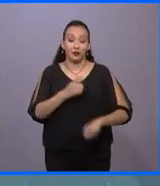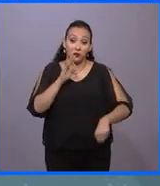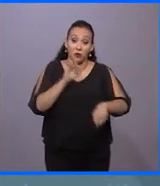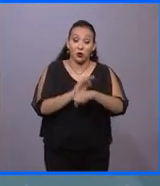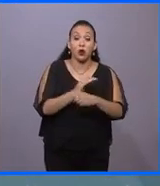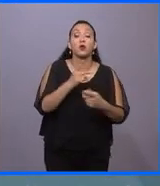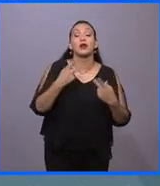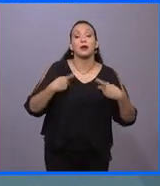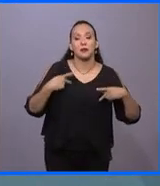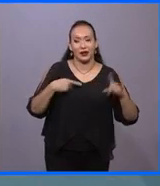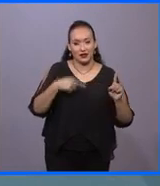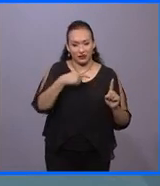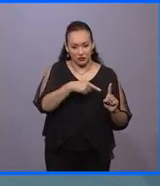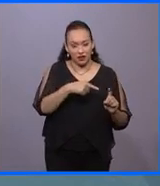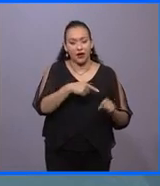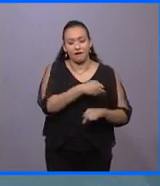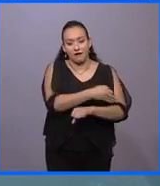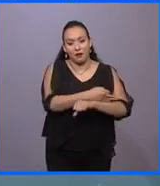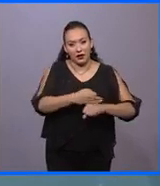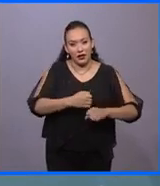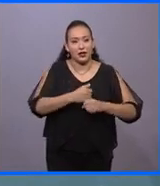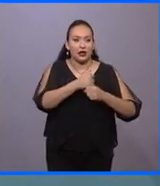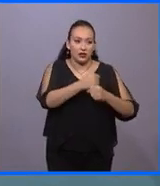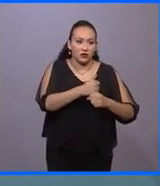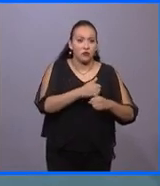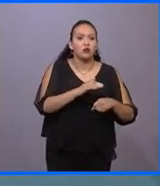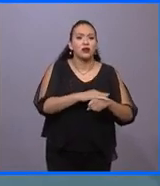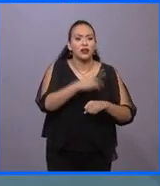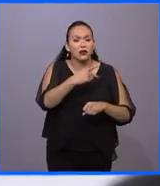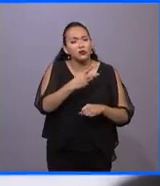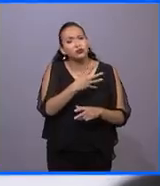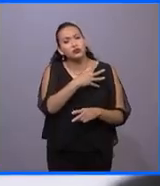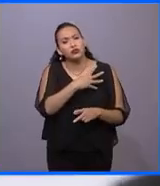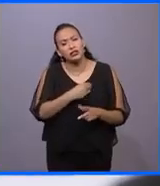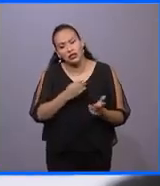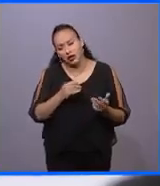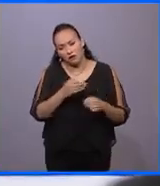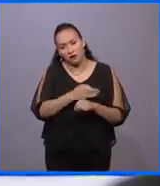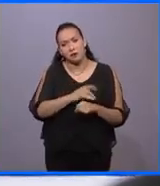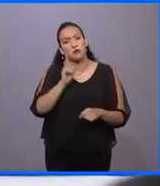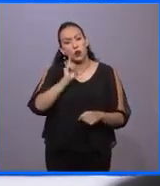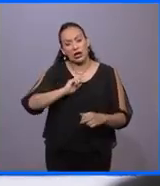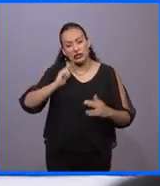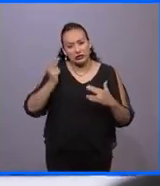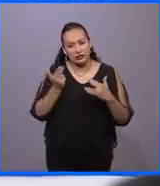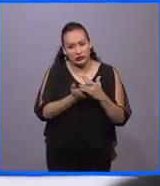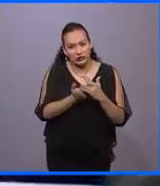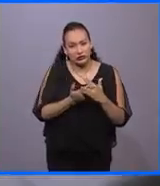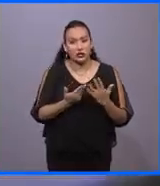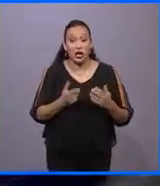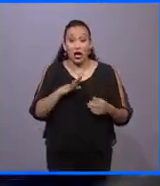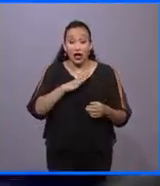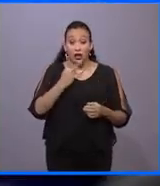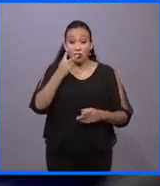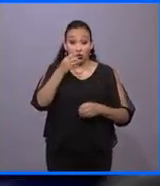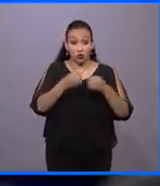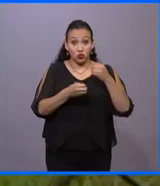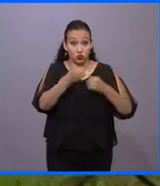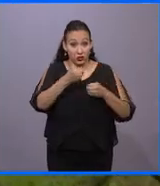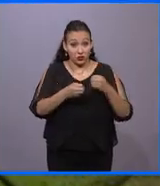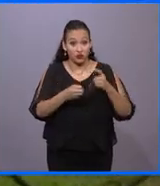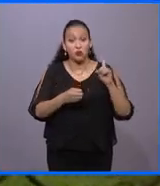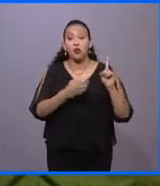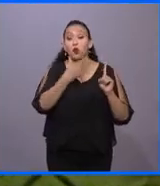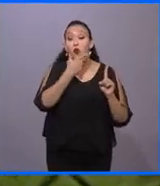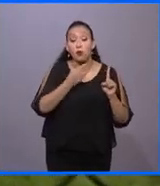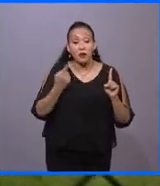de una víctima de feminicidio para garantizar su derecho a una reparación integral del daño. Esto en un caso en el que, tras 2 juicios de amparo directo, un hombre